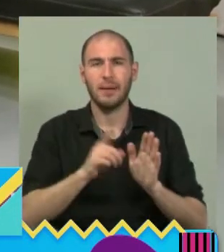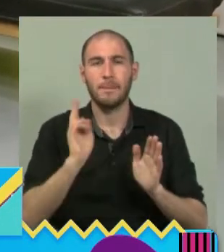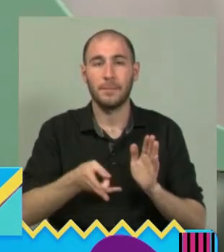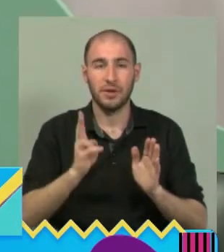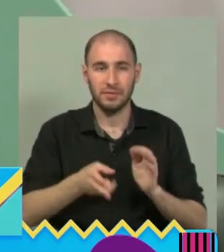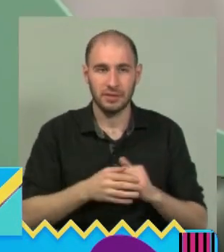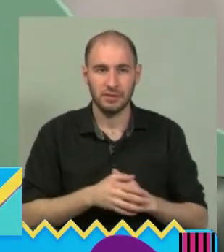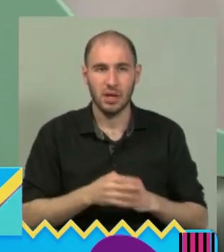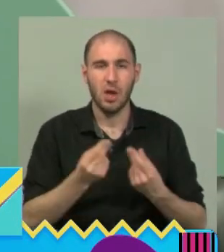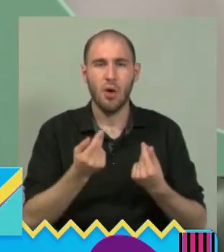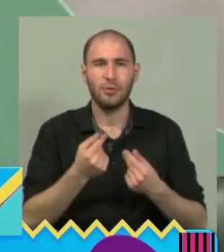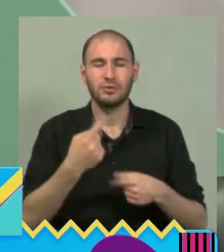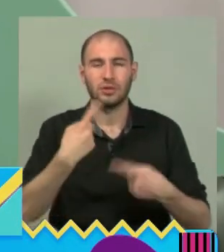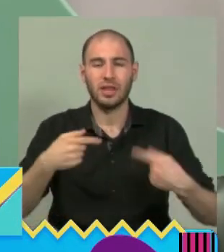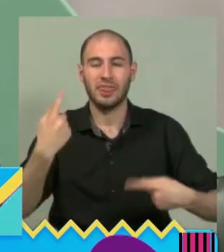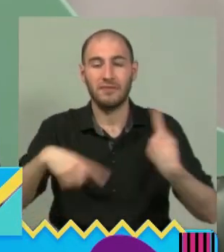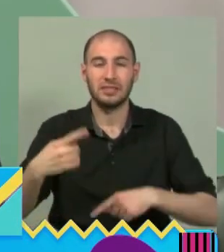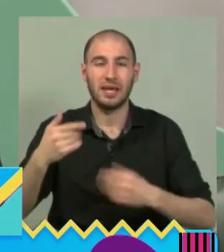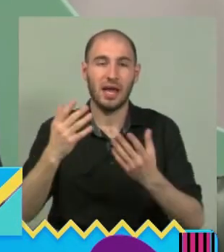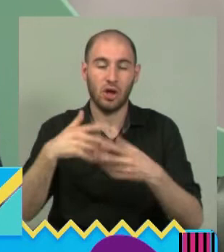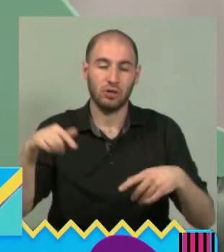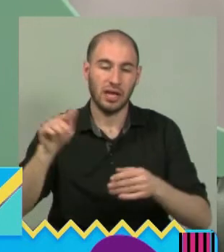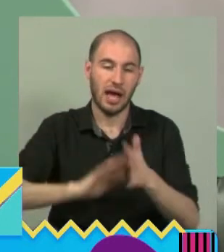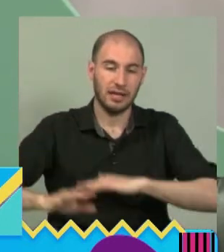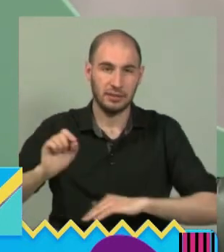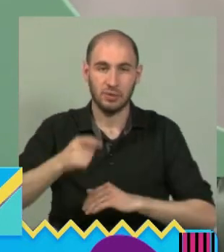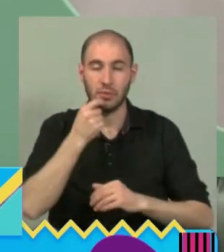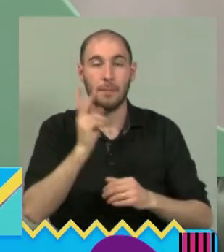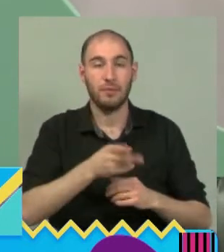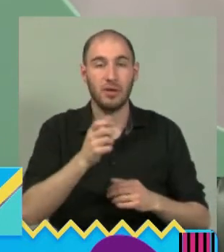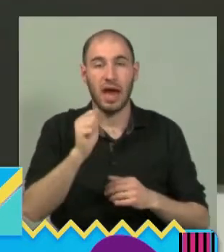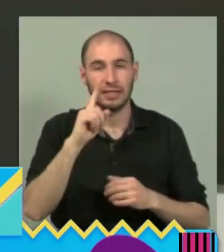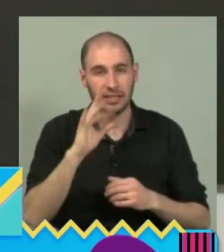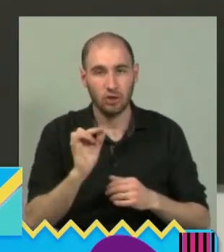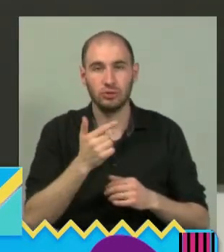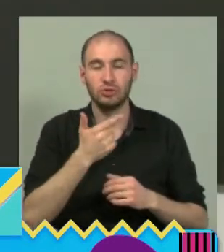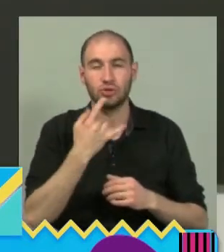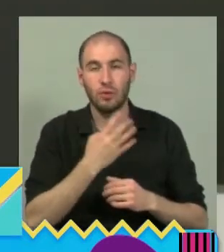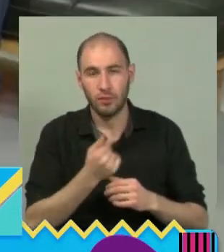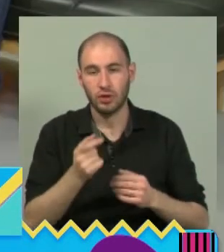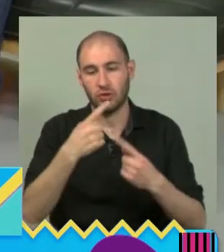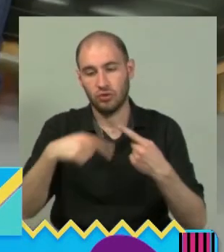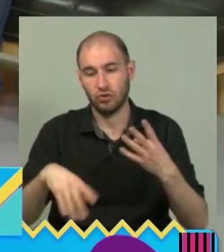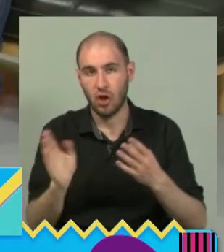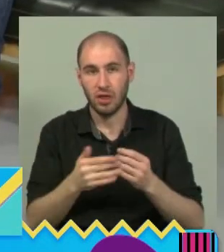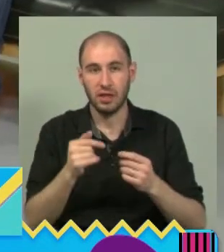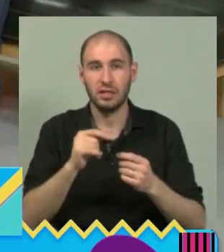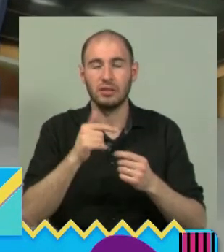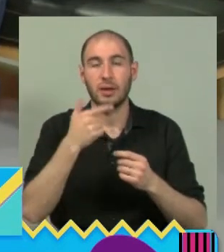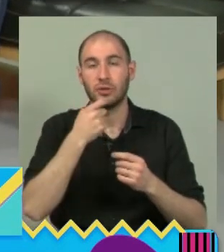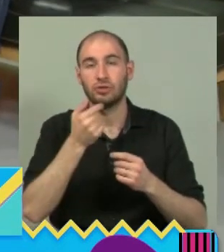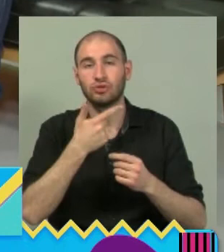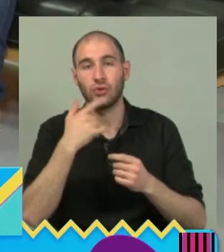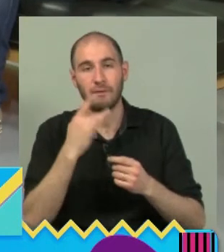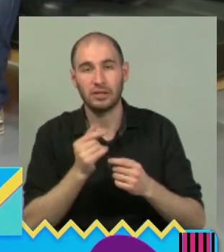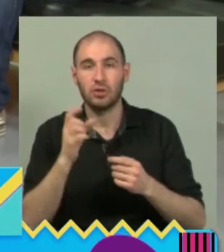prohibir el uso de distintas sustancias para una actividad, ¿no? Es decir, que si prohibiéramos el ácido sulfúrico para todas las actividades, no tendríamos sulfato de cobre, por ejemplo,